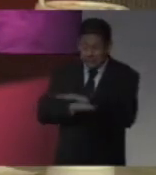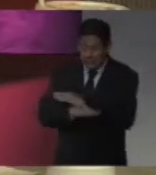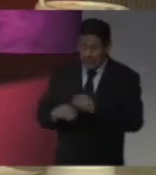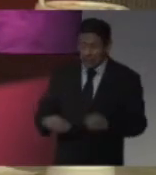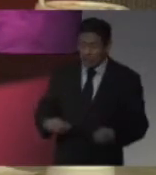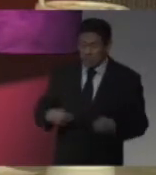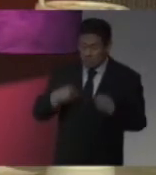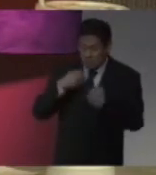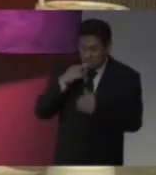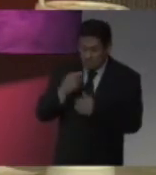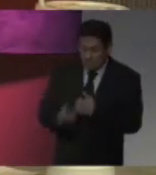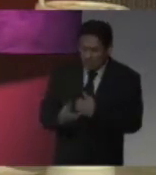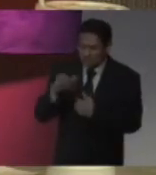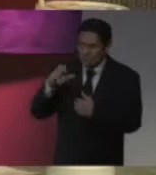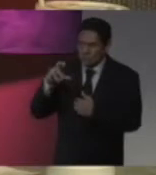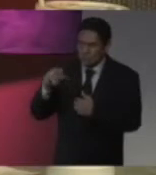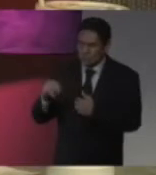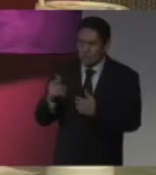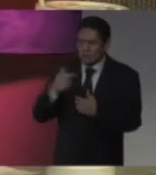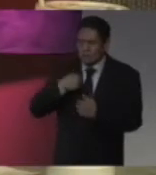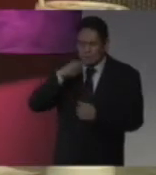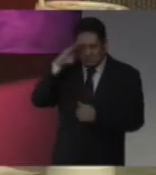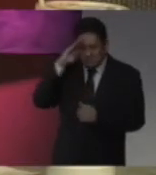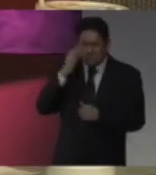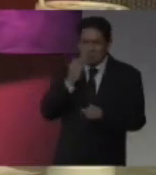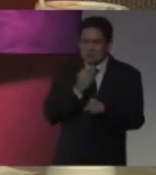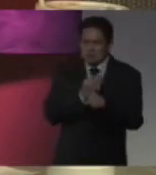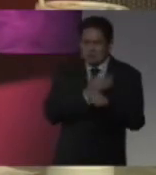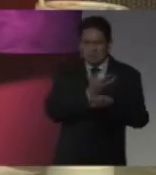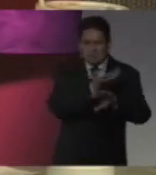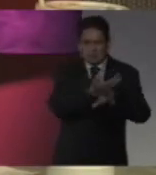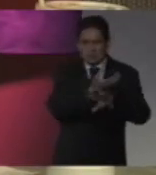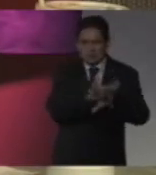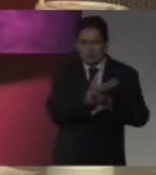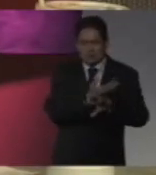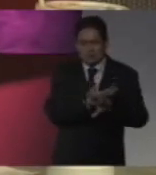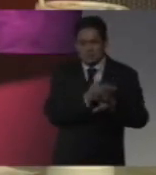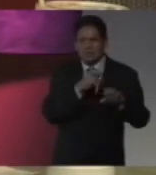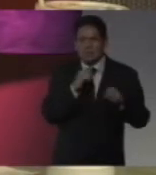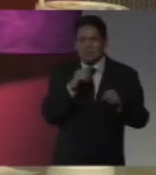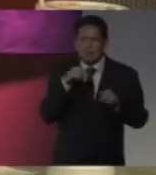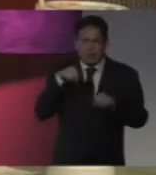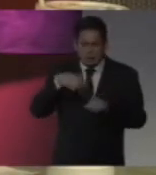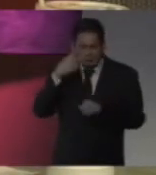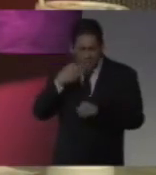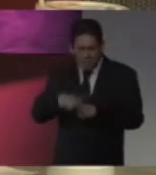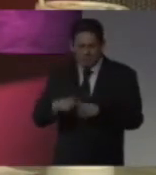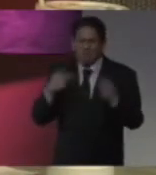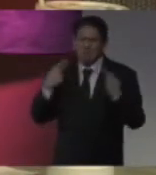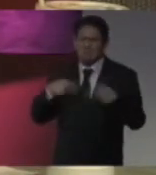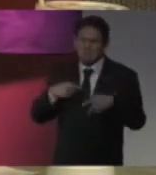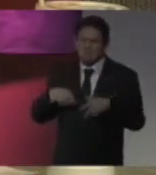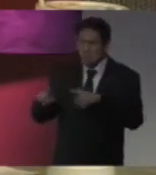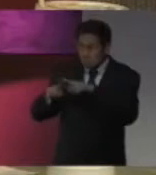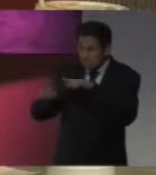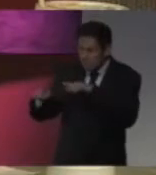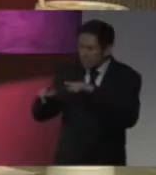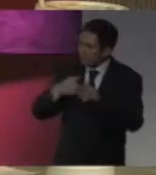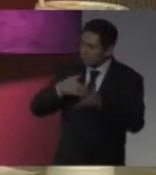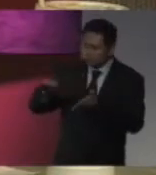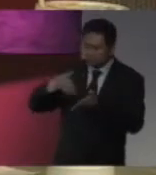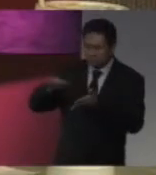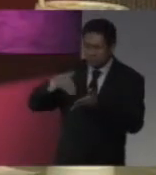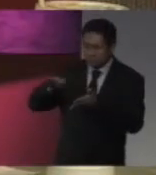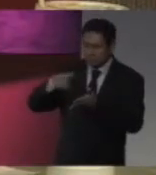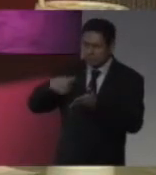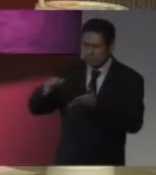que, dado el nivel de deportaciones que hay en nuestros países, cada vez más eso se ha venido